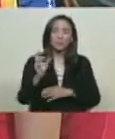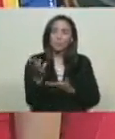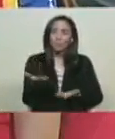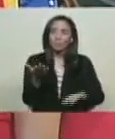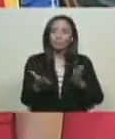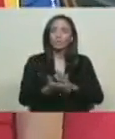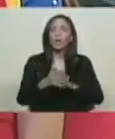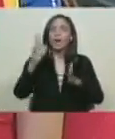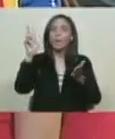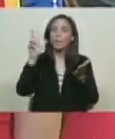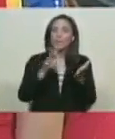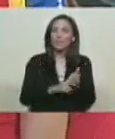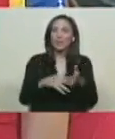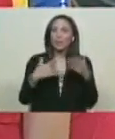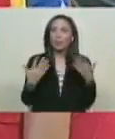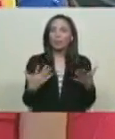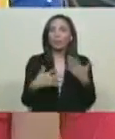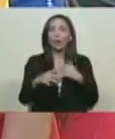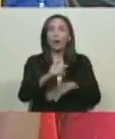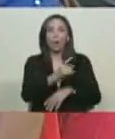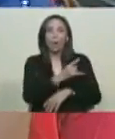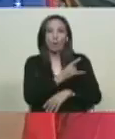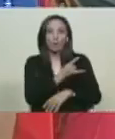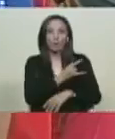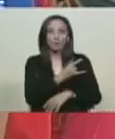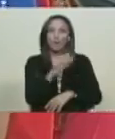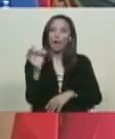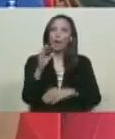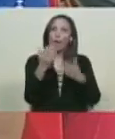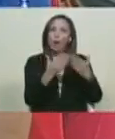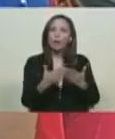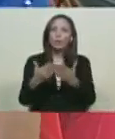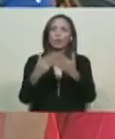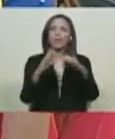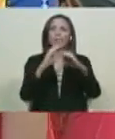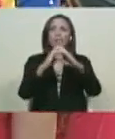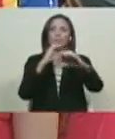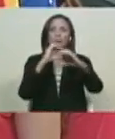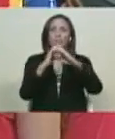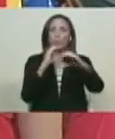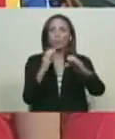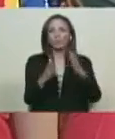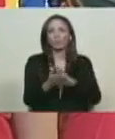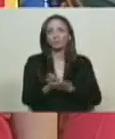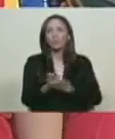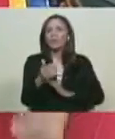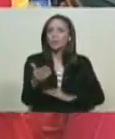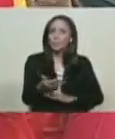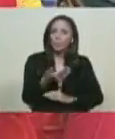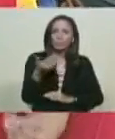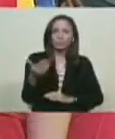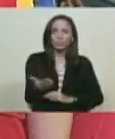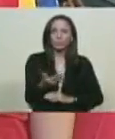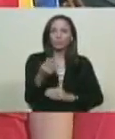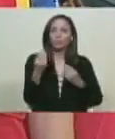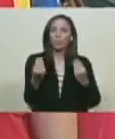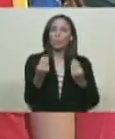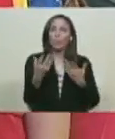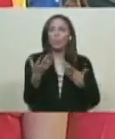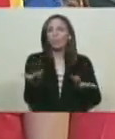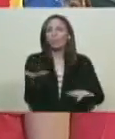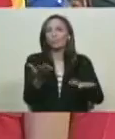la aprobación de la universidad o la escuela del transportista. Es importante nosotros, como